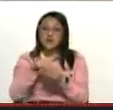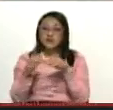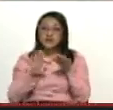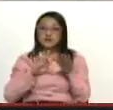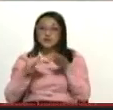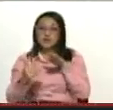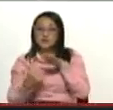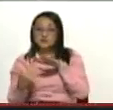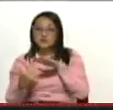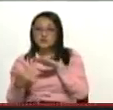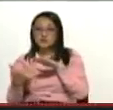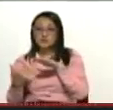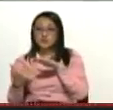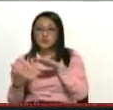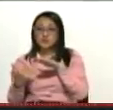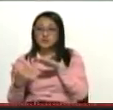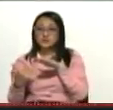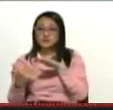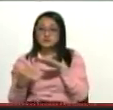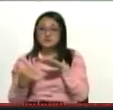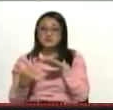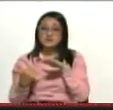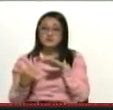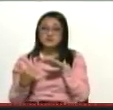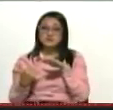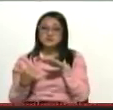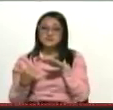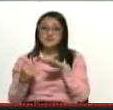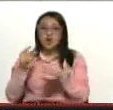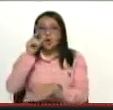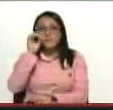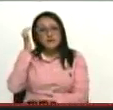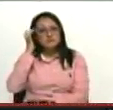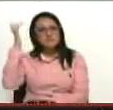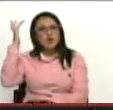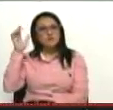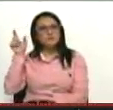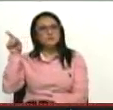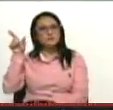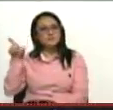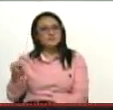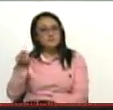instituciones parte del genio de Erick Williams